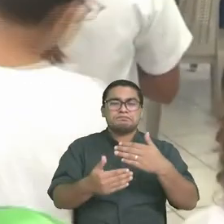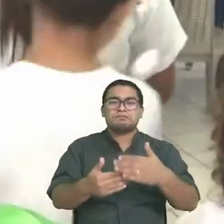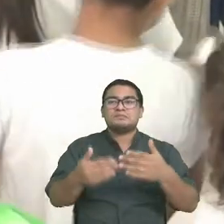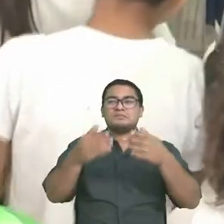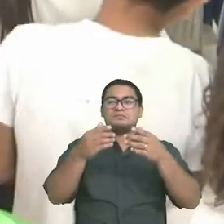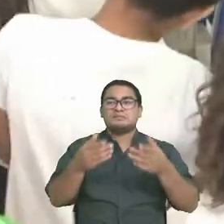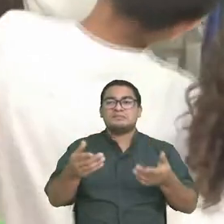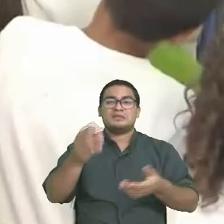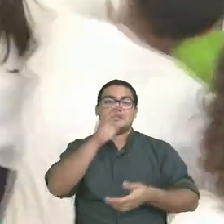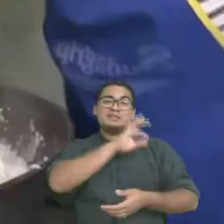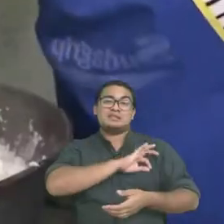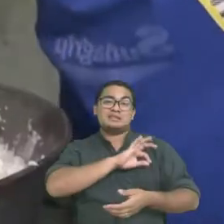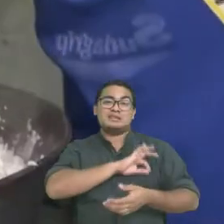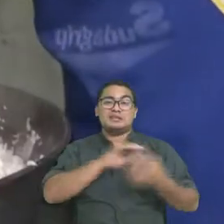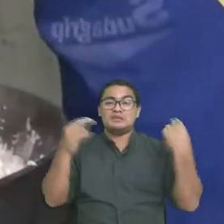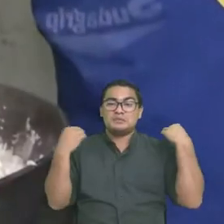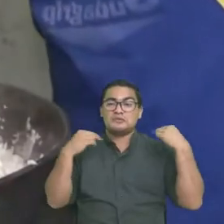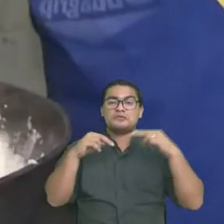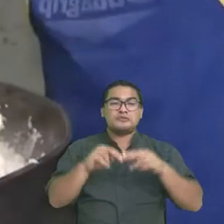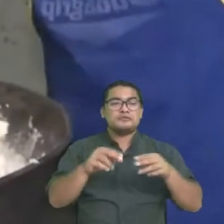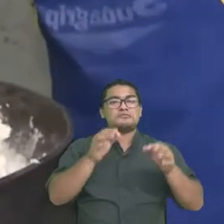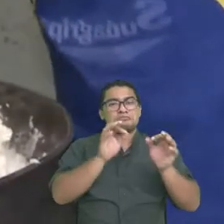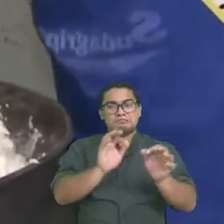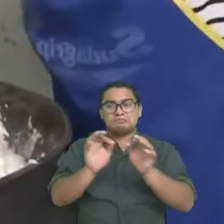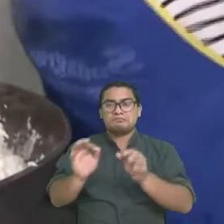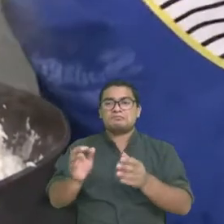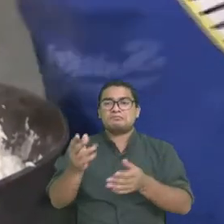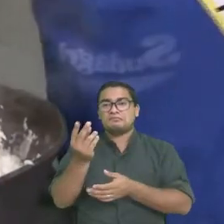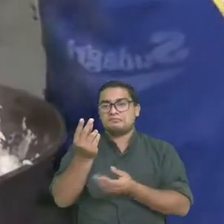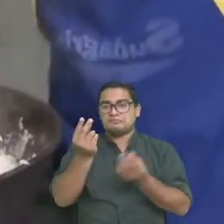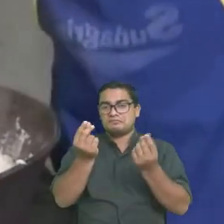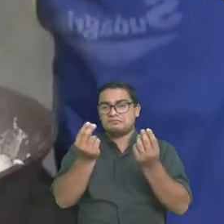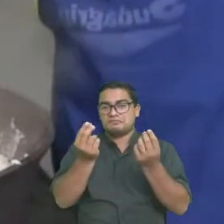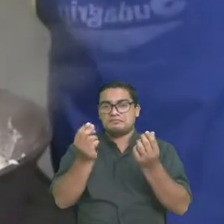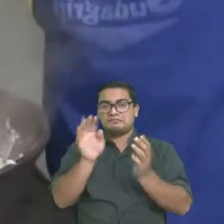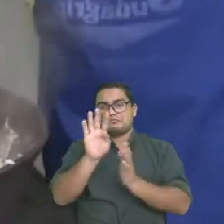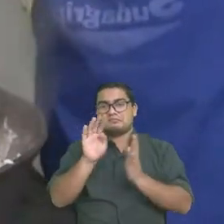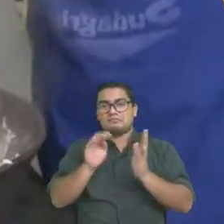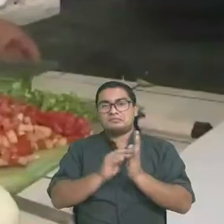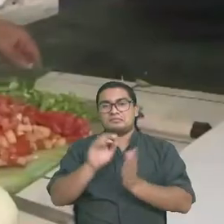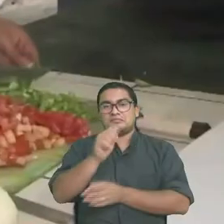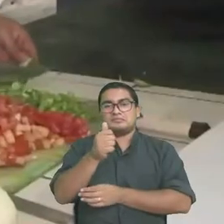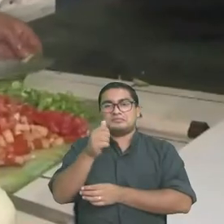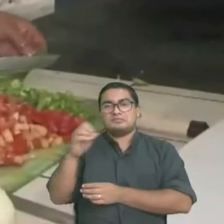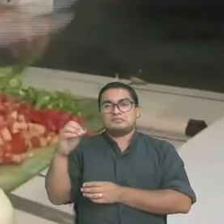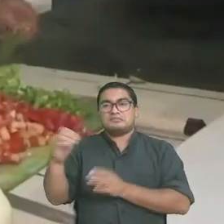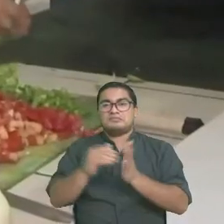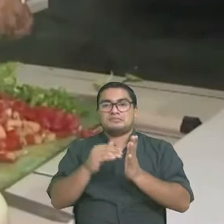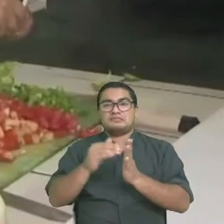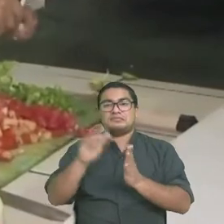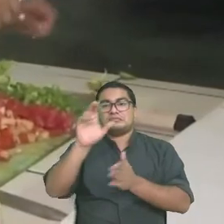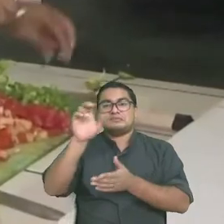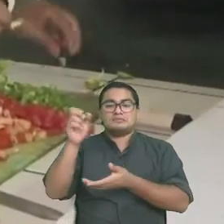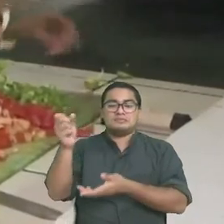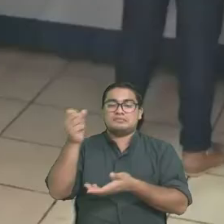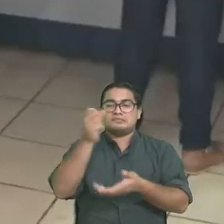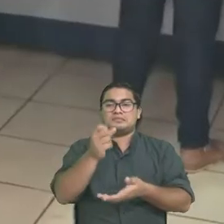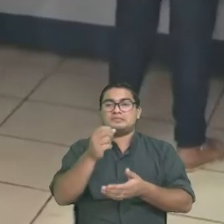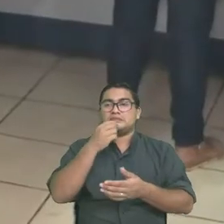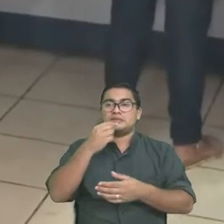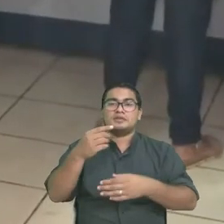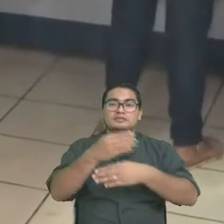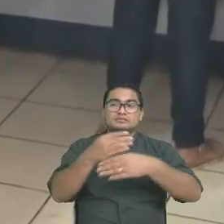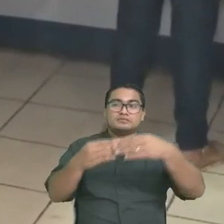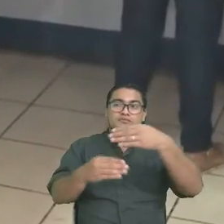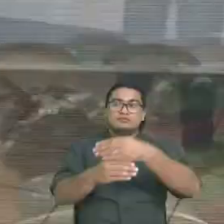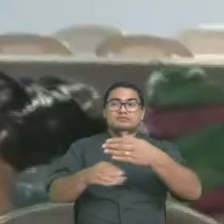el salario del Magisterio Nacional. Se han invertido aproximadamente 4.600 millones de Córdobas en proyectos de rehabilitación, ampliación